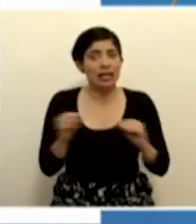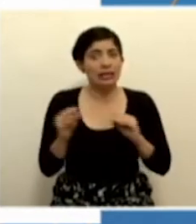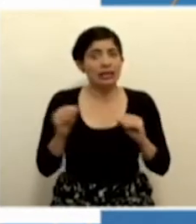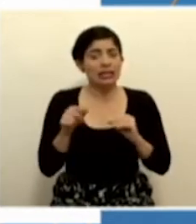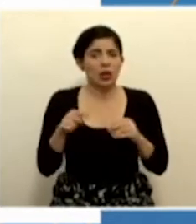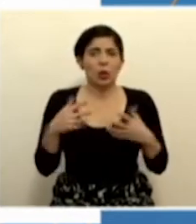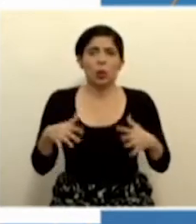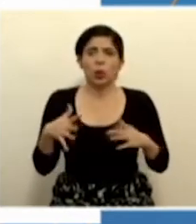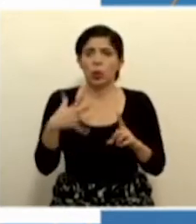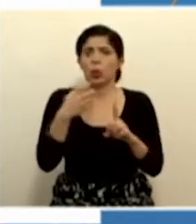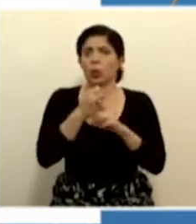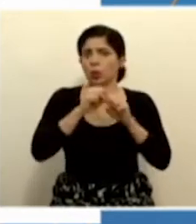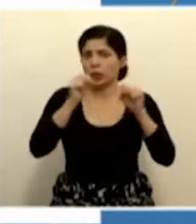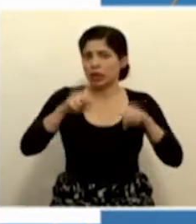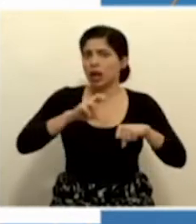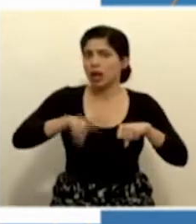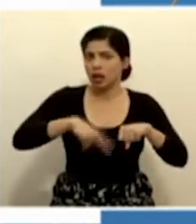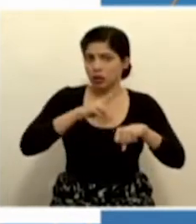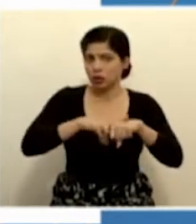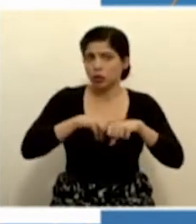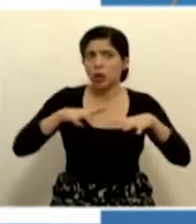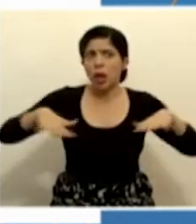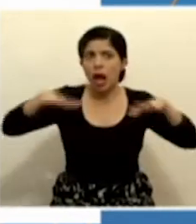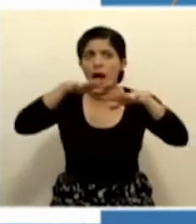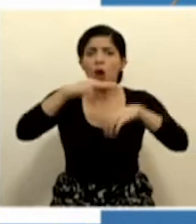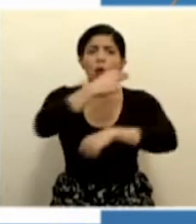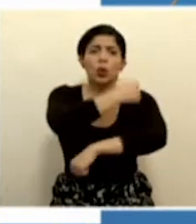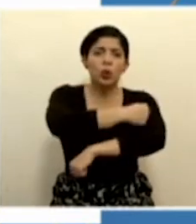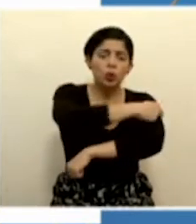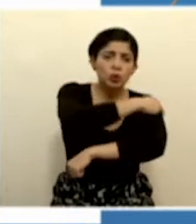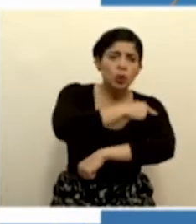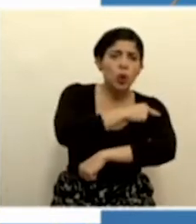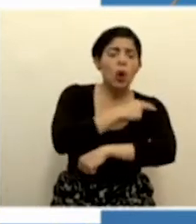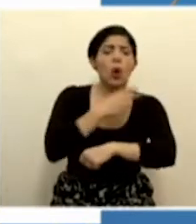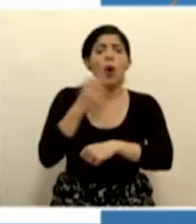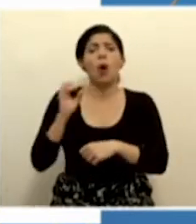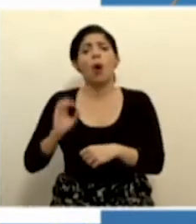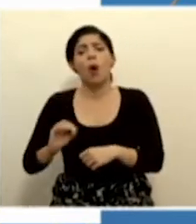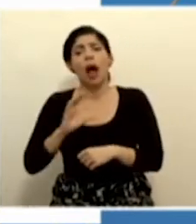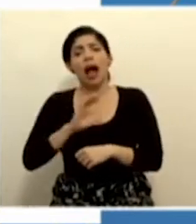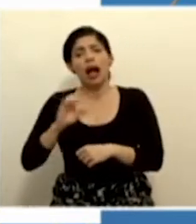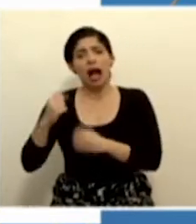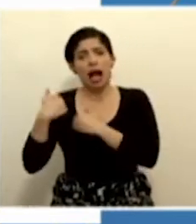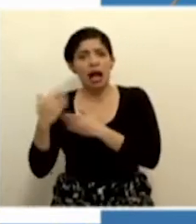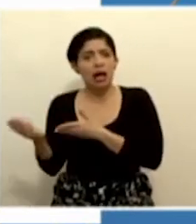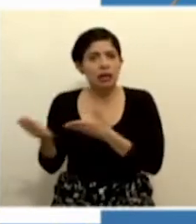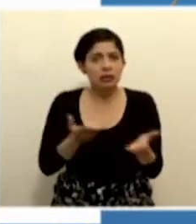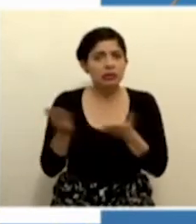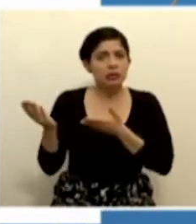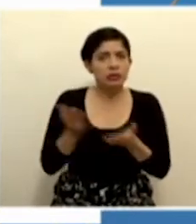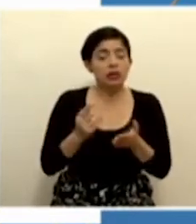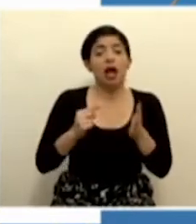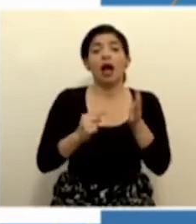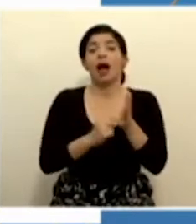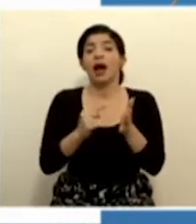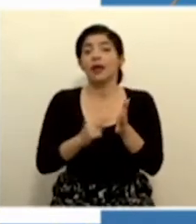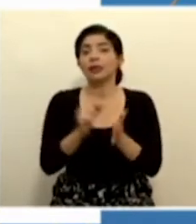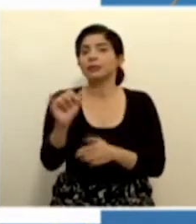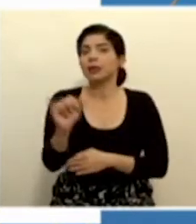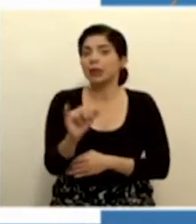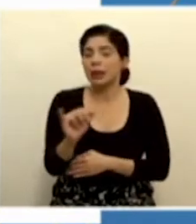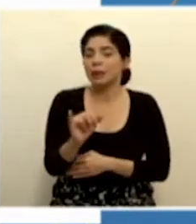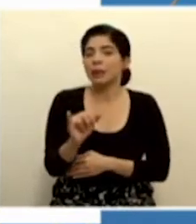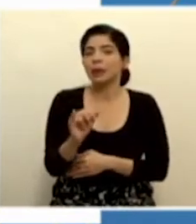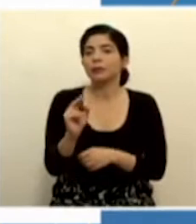tanto cruz roja como traslados mediados por la caja inclusive en algunos casos este mediante